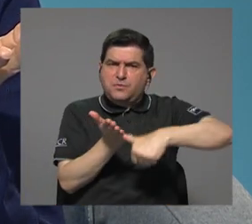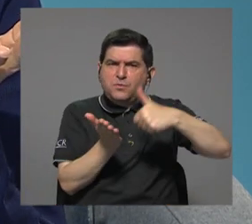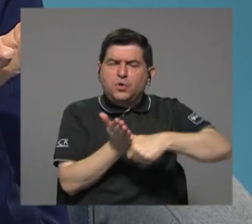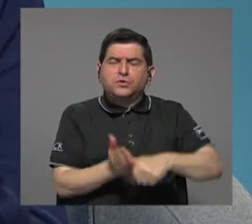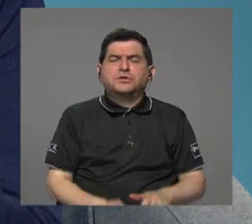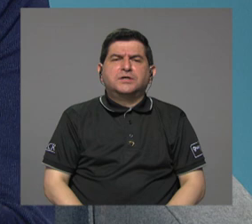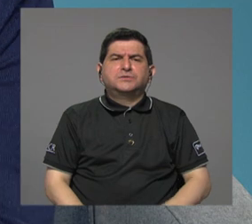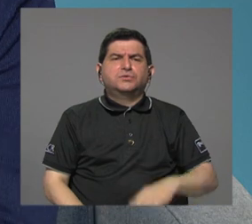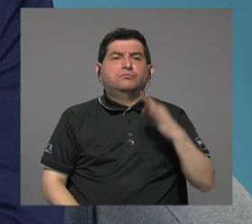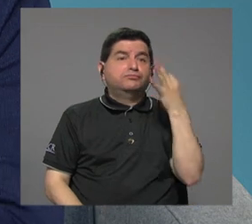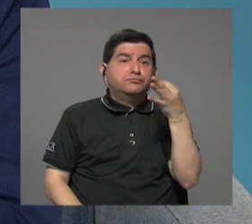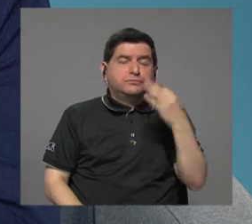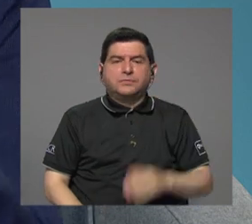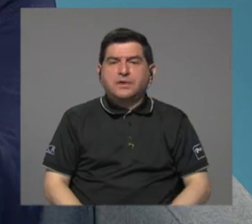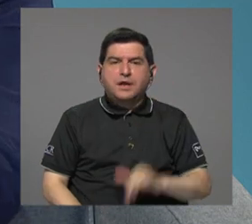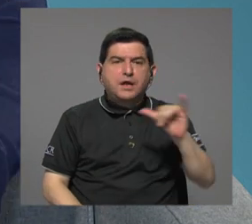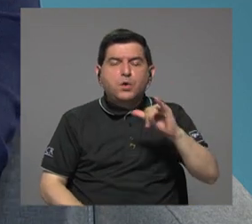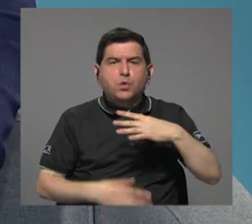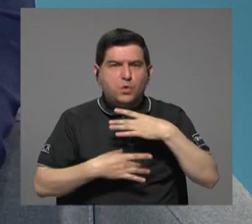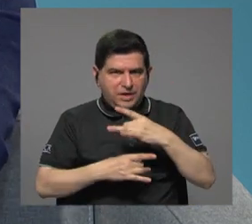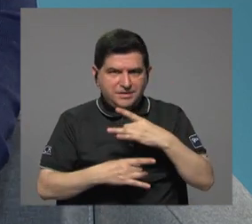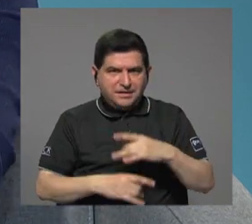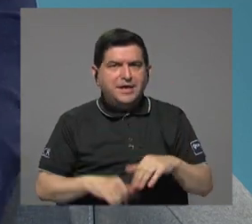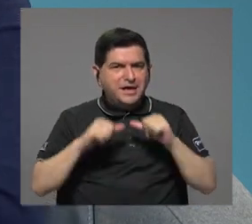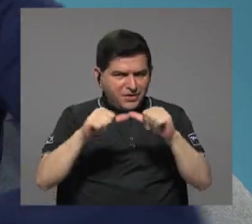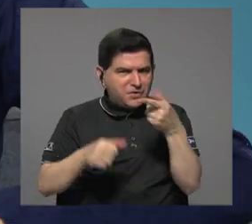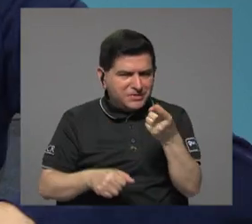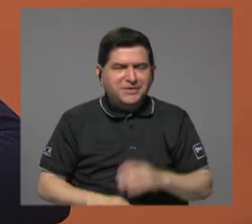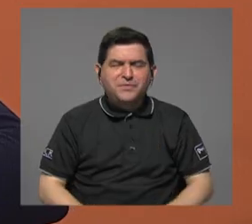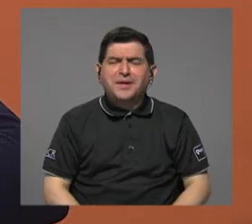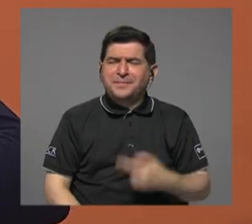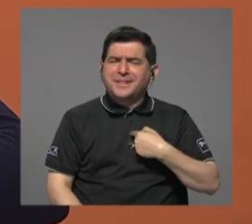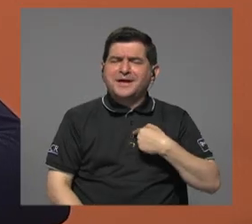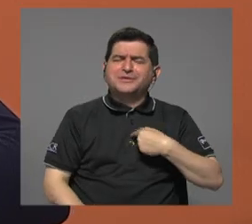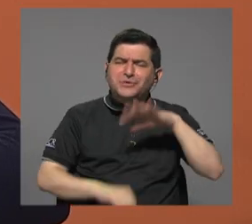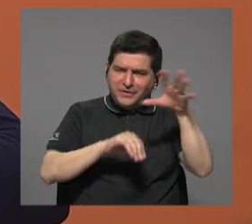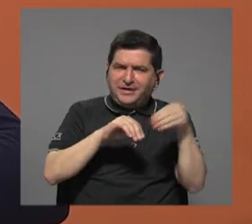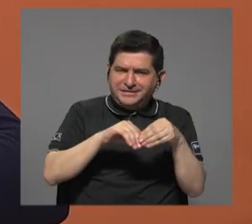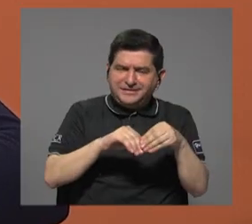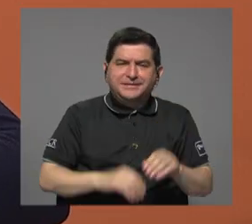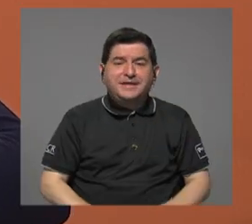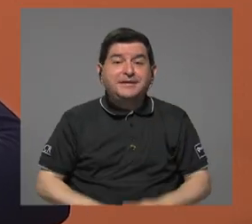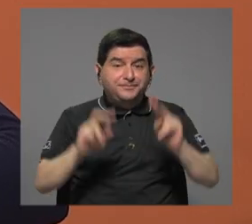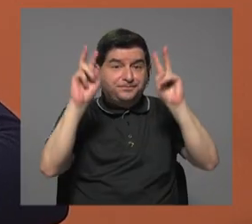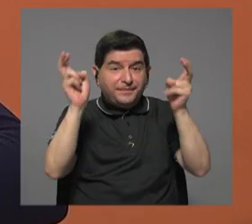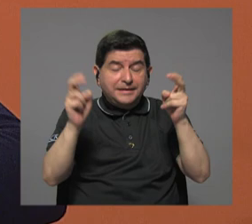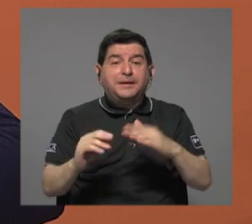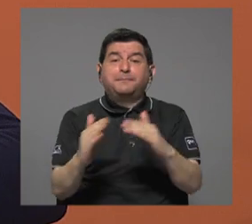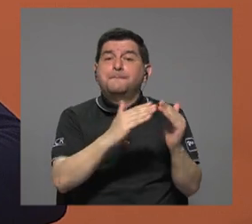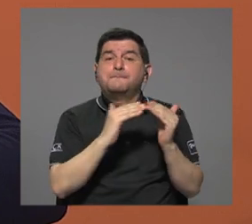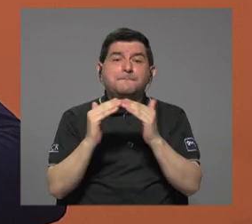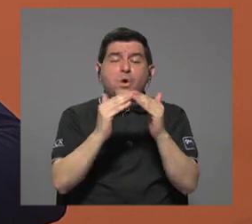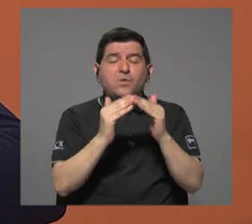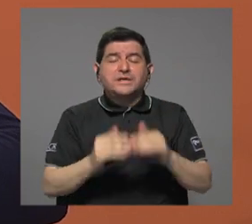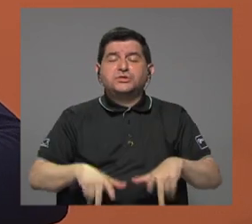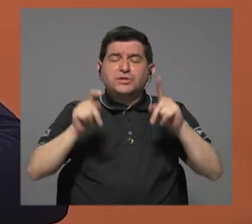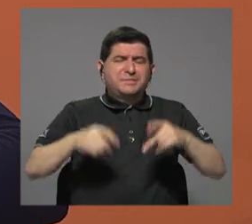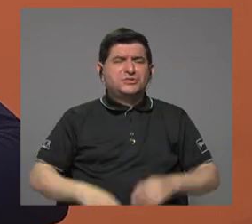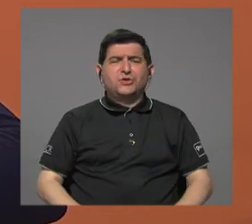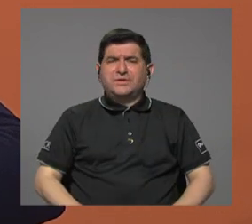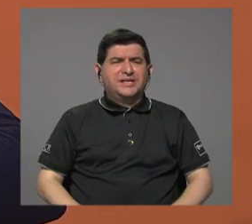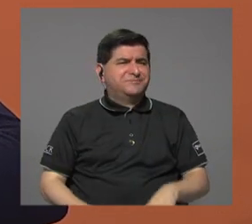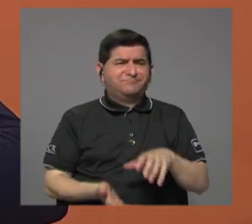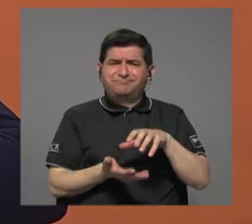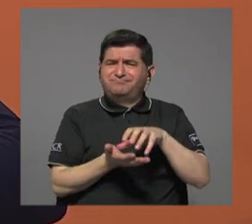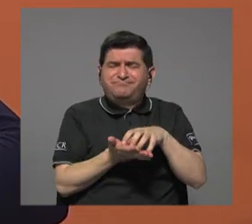y también es interesante bueno siga adelante valeriano quería aportar justamente sobre este tema a la población indecisa tenemos un